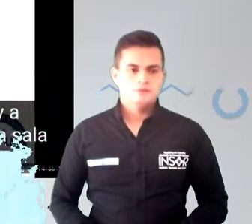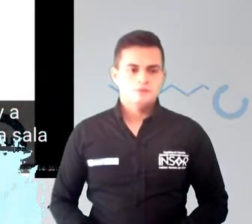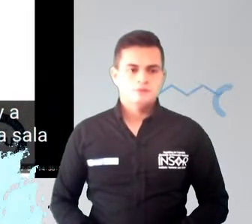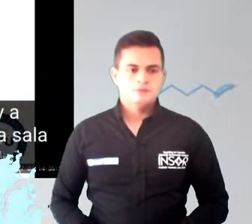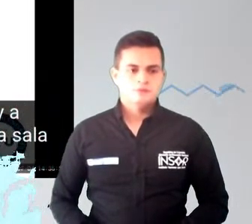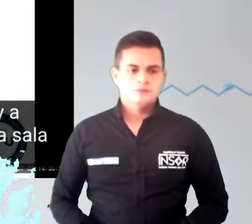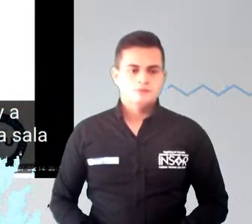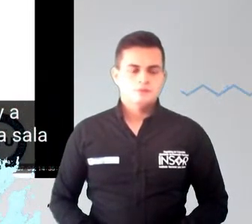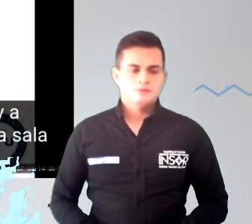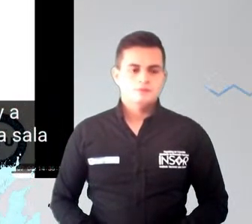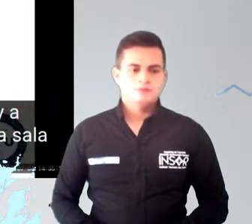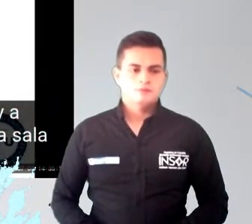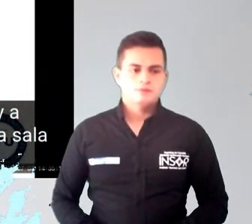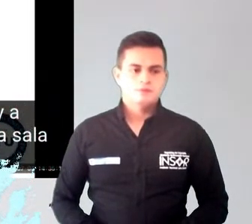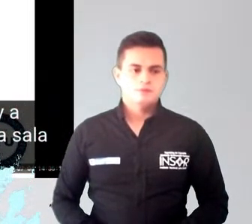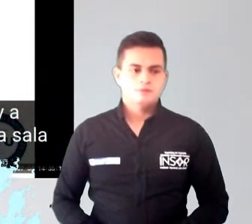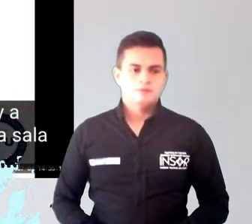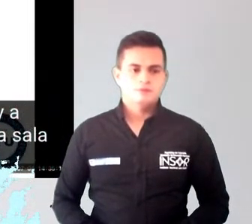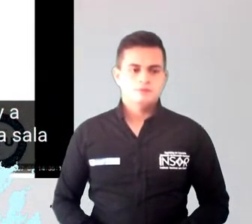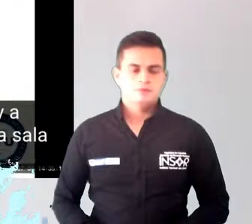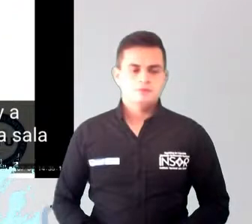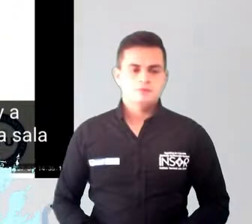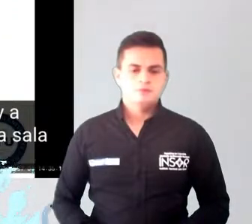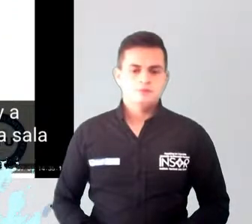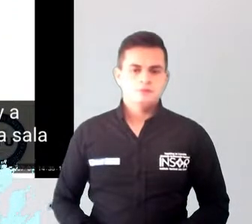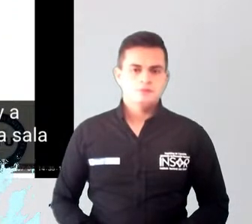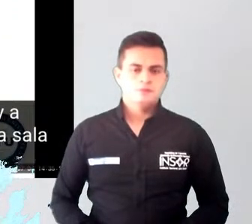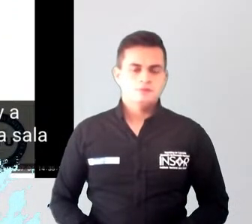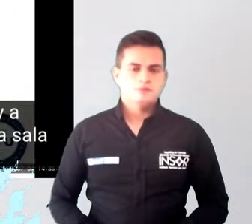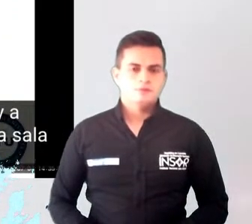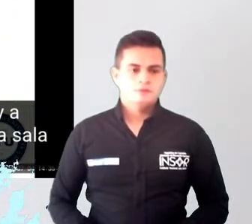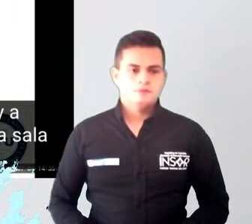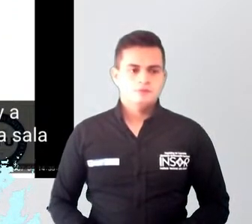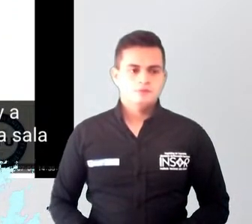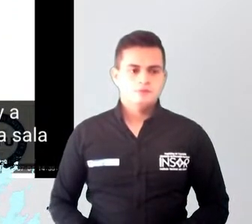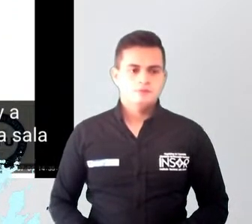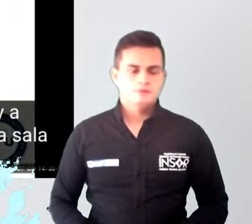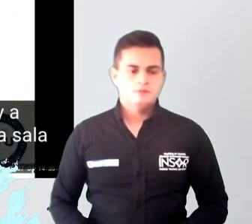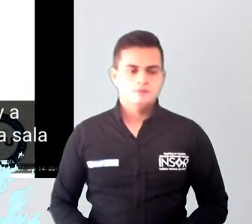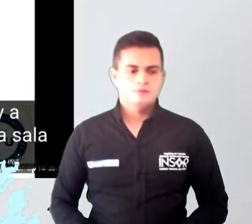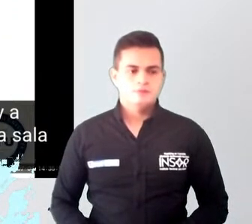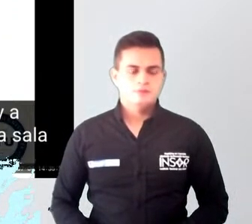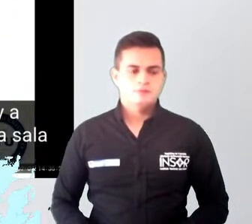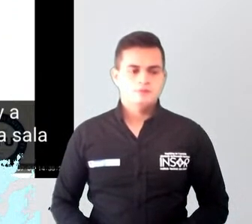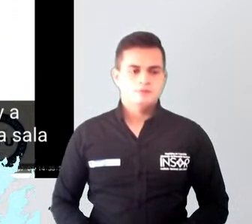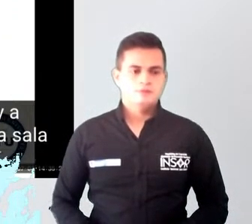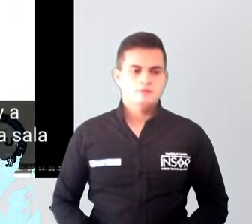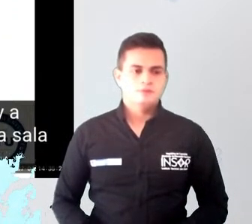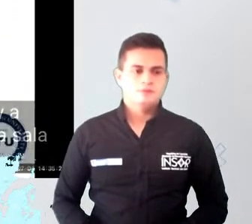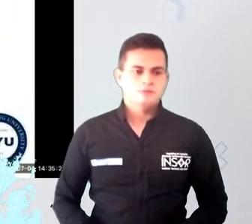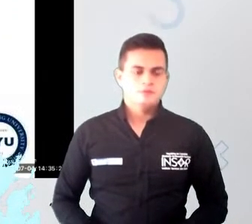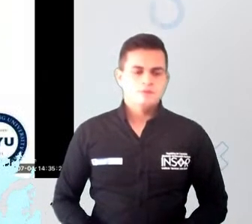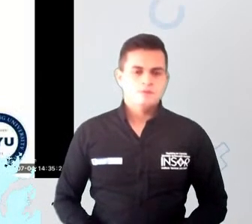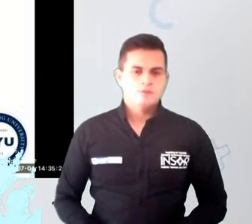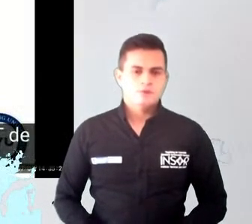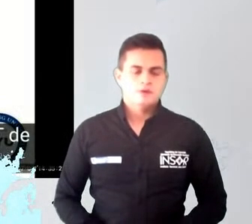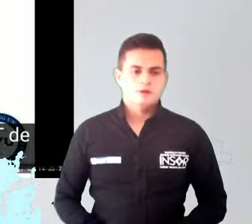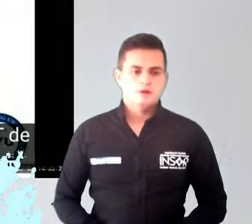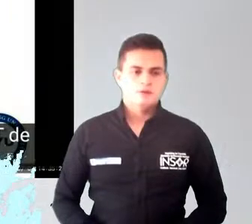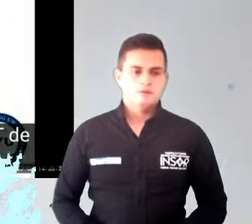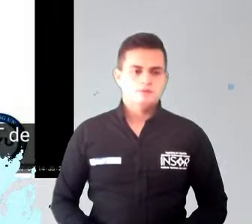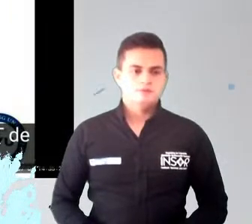en el espacio del chat o con sus colegas en la sala donde se